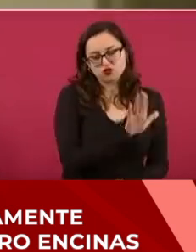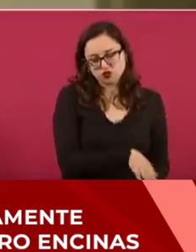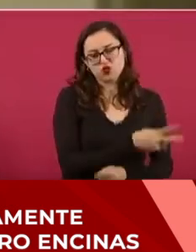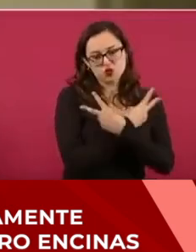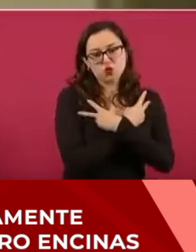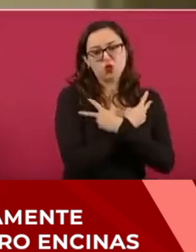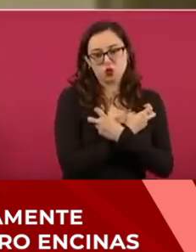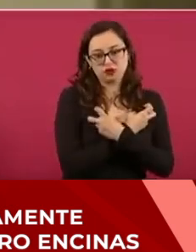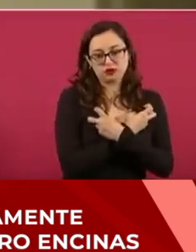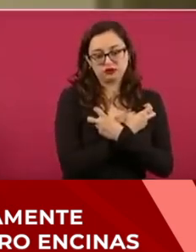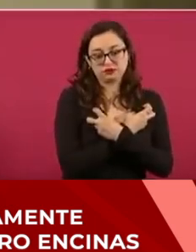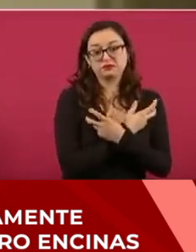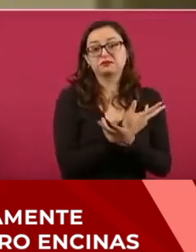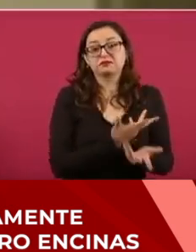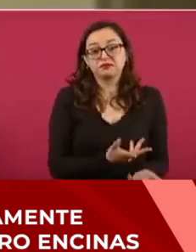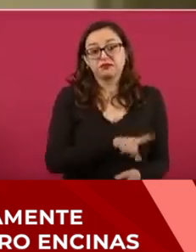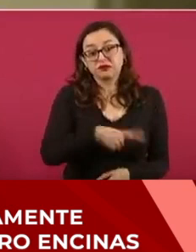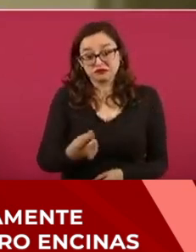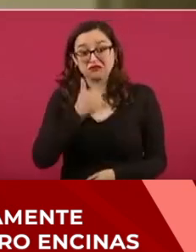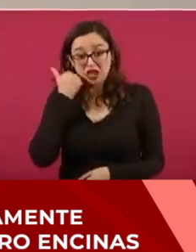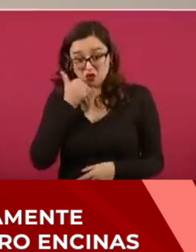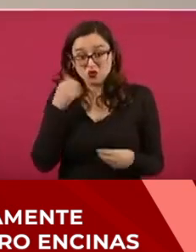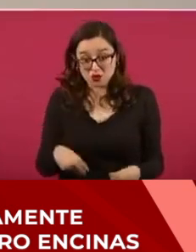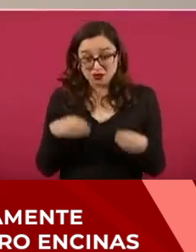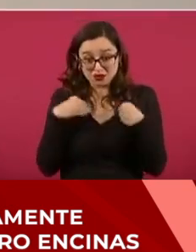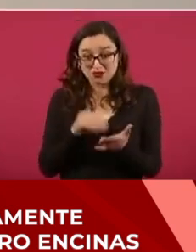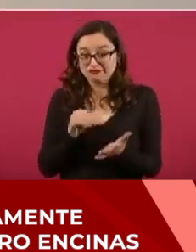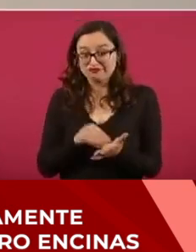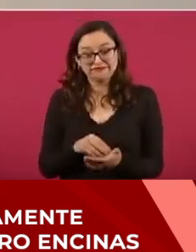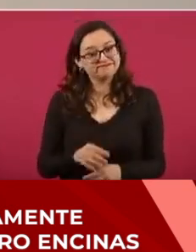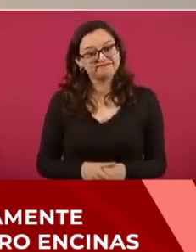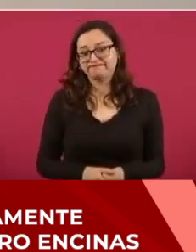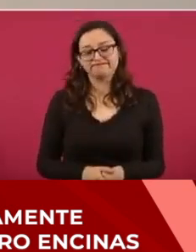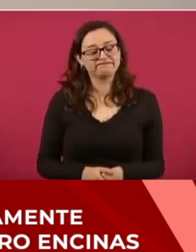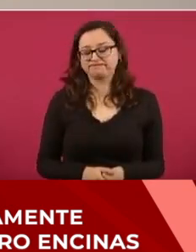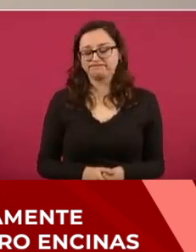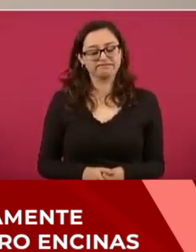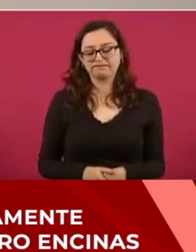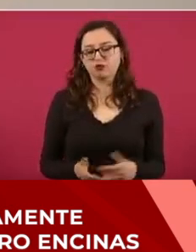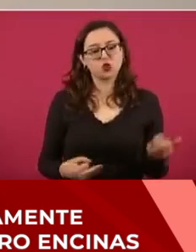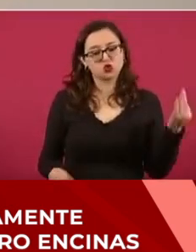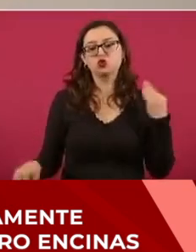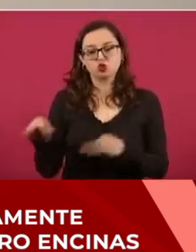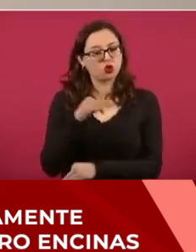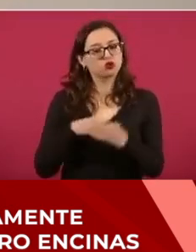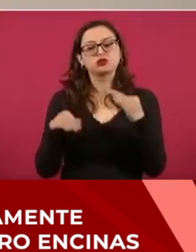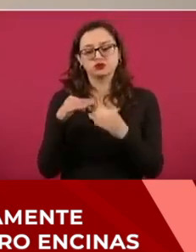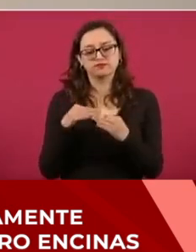se encuentran con vida. Por el contrario, todos los testimonios de evidencias acreditan que estos